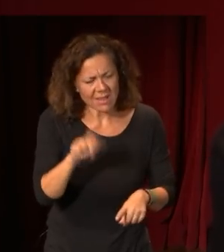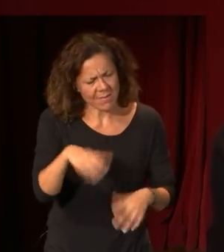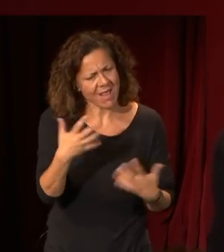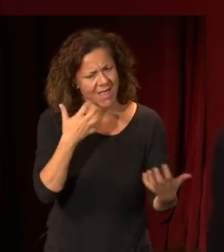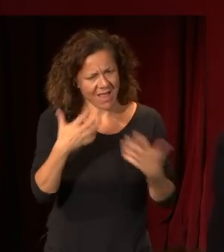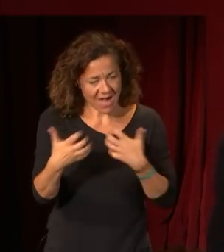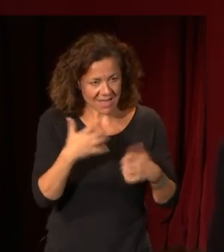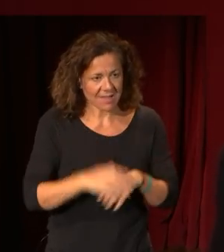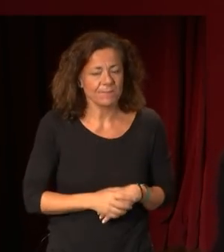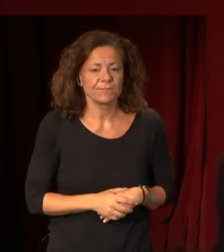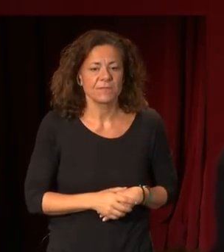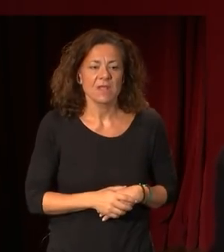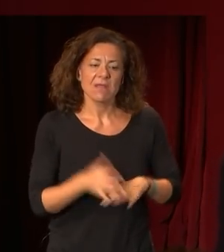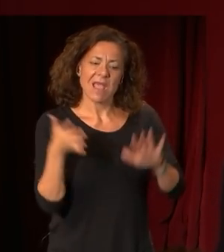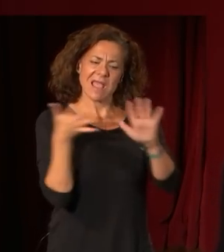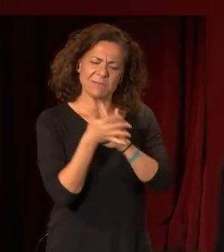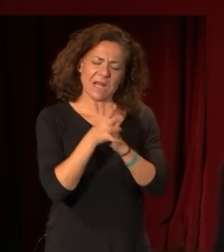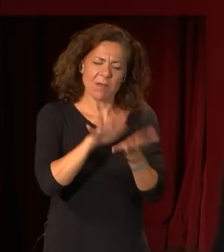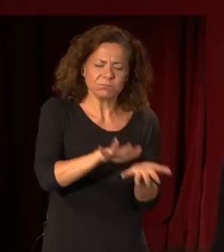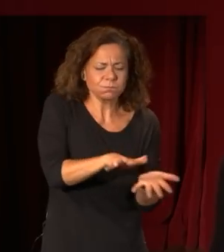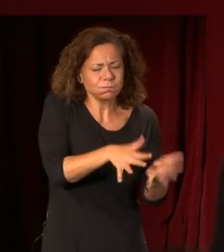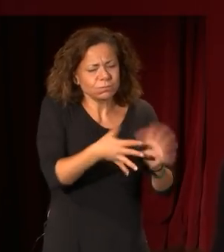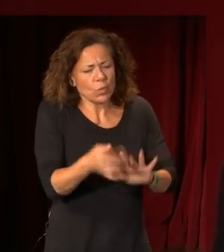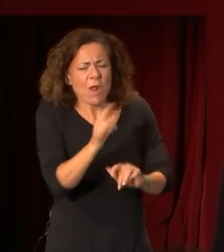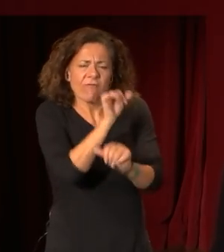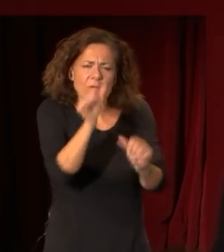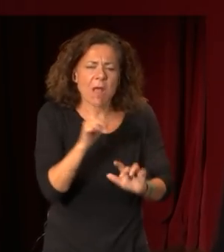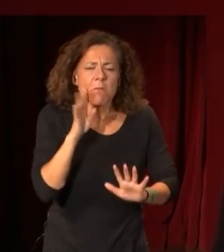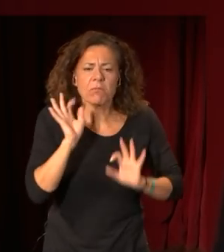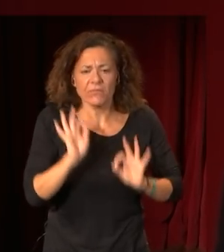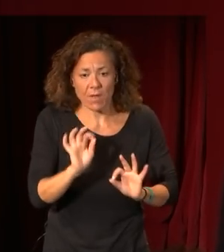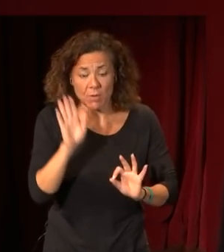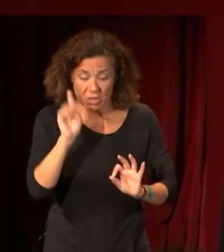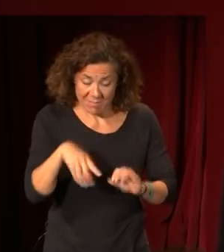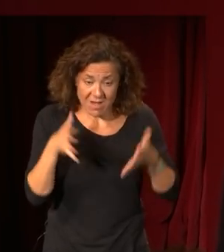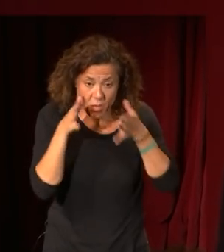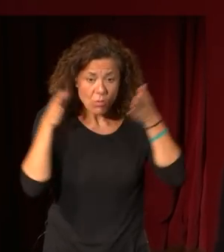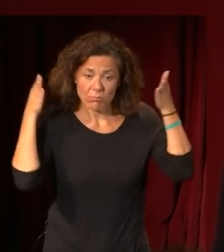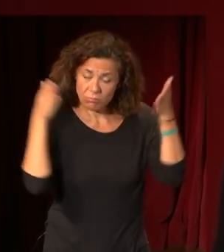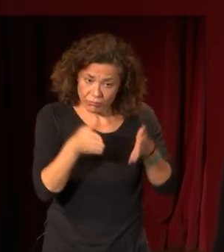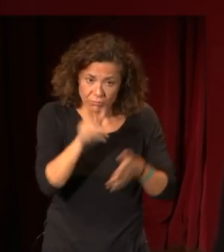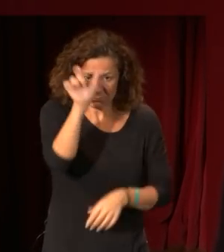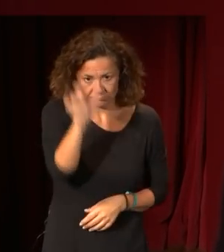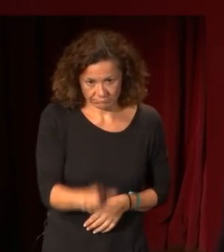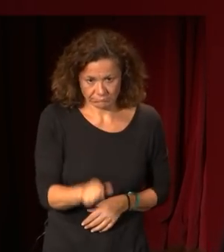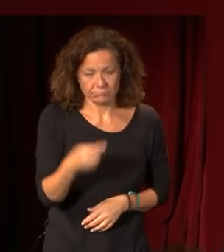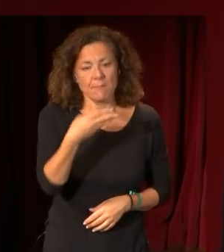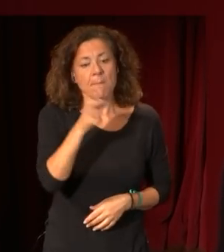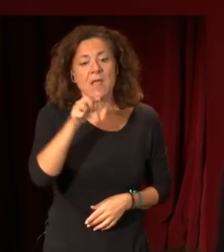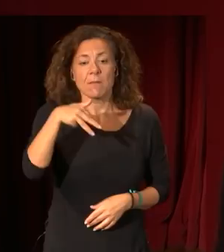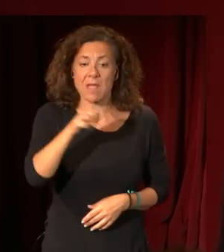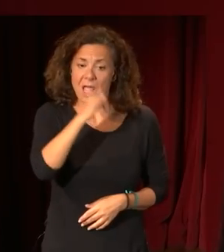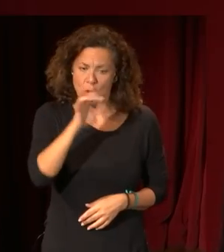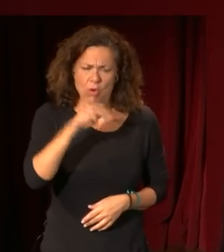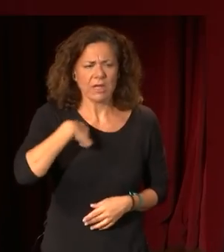que va a hacer una interpretación particular pero también centrada en la figura bermejo que